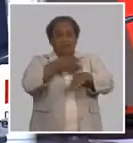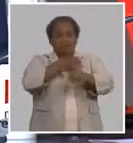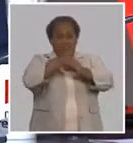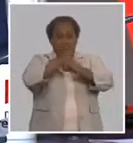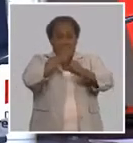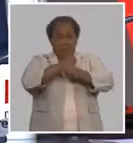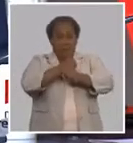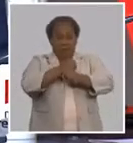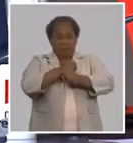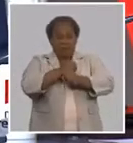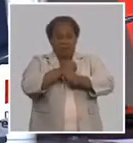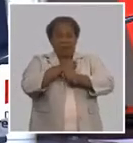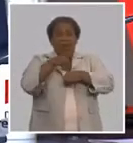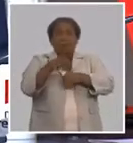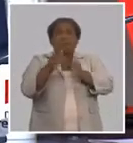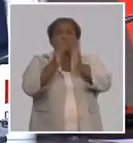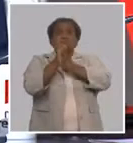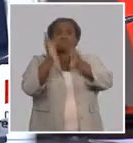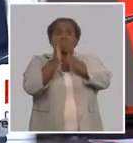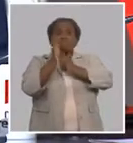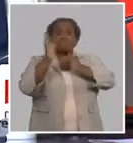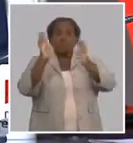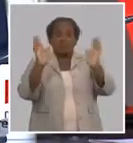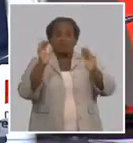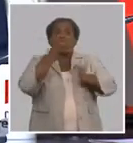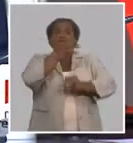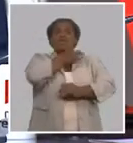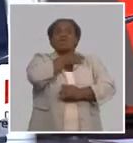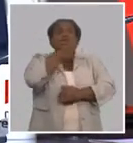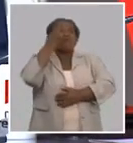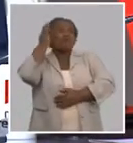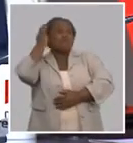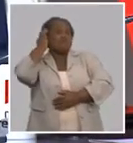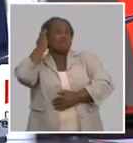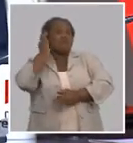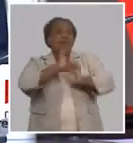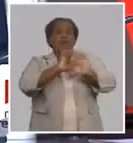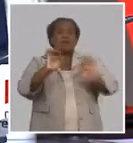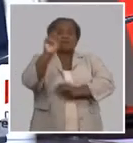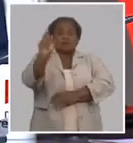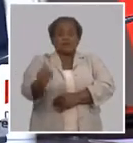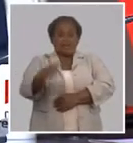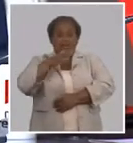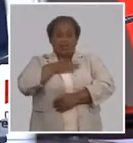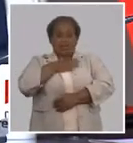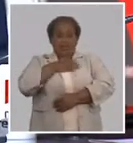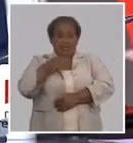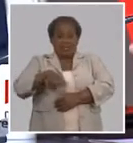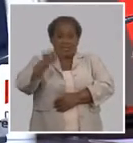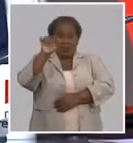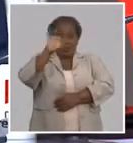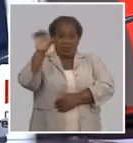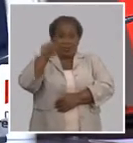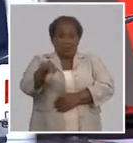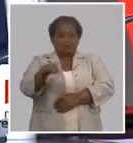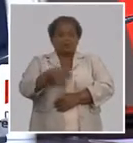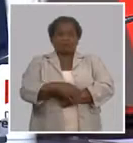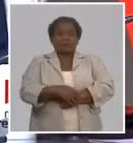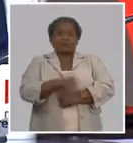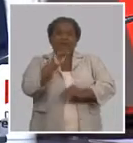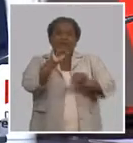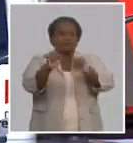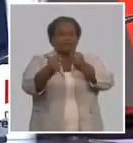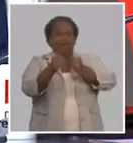realizado que en los meses de enero y febrero los especialistas del instituto aeronáutica civil de cuba estuvieron